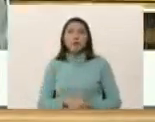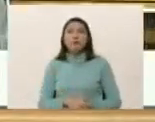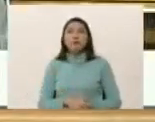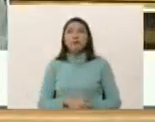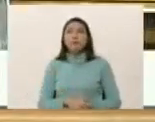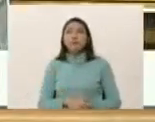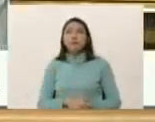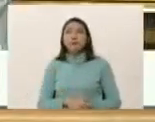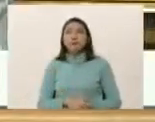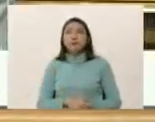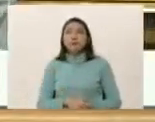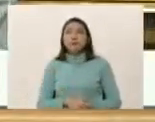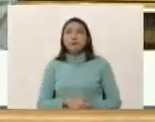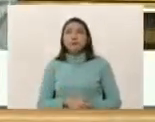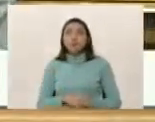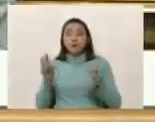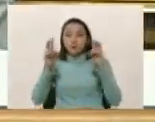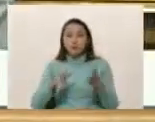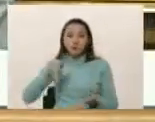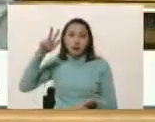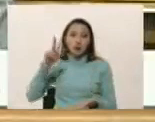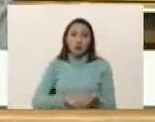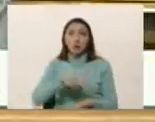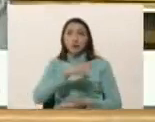consideración el epígrafe aprobado